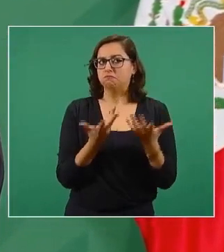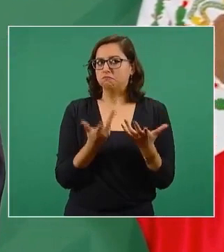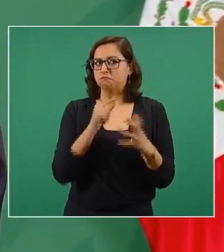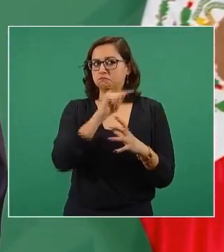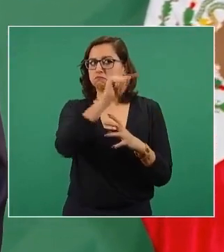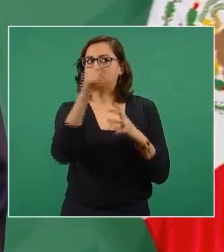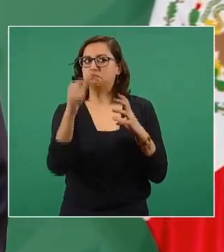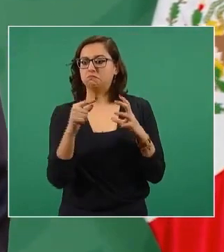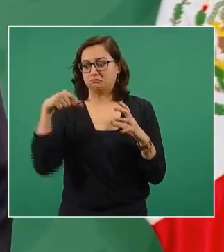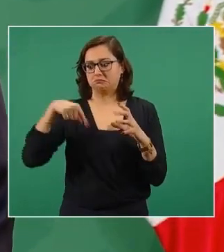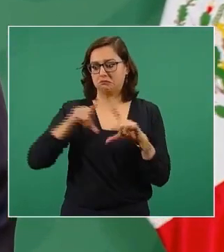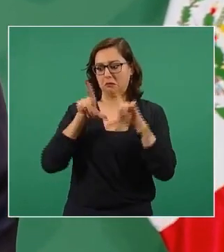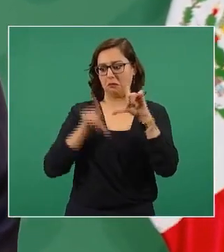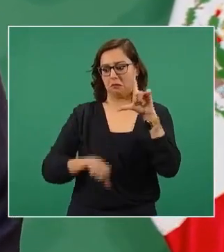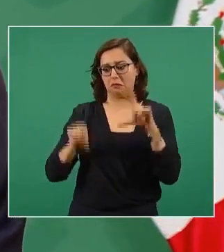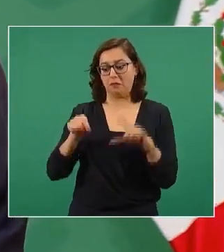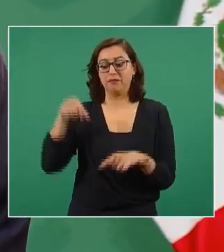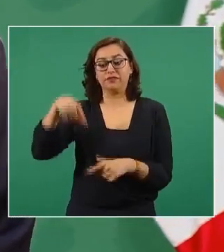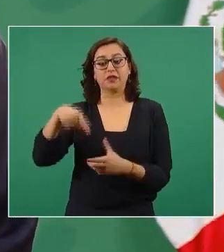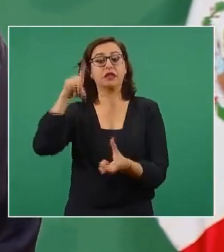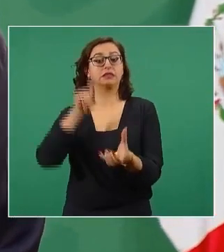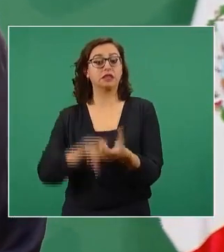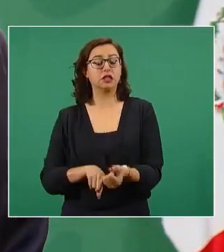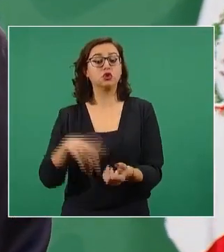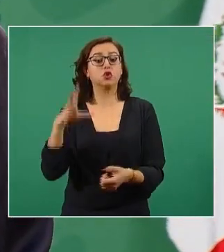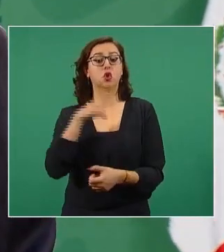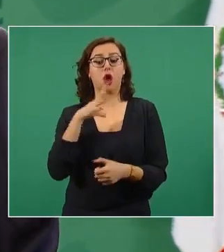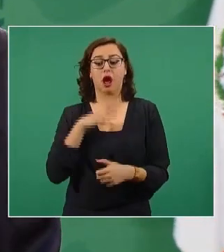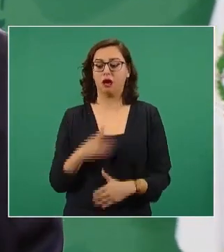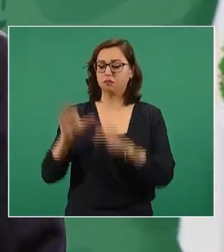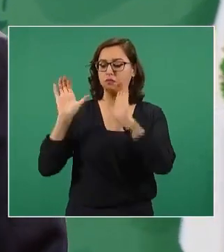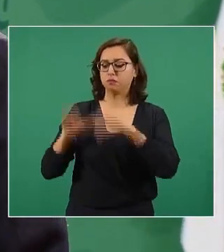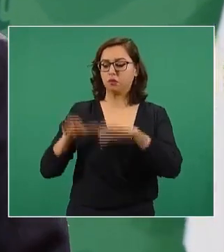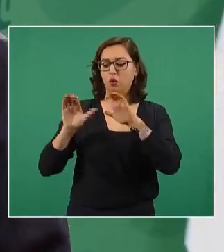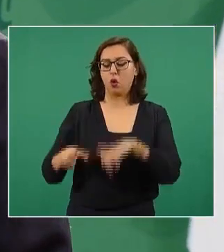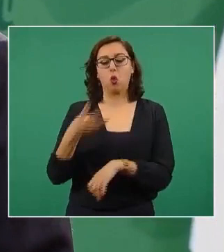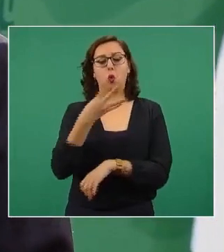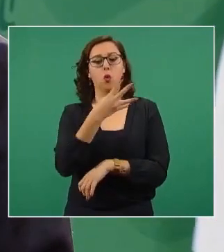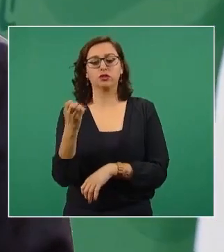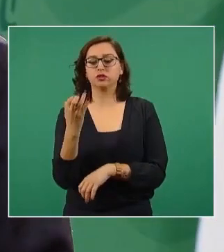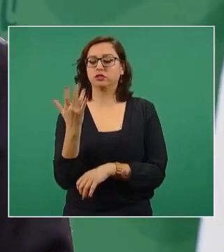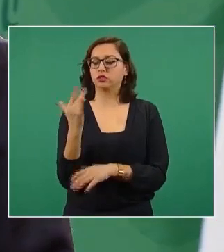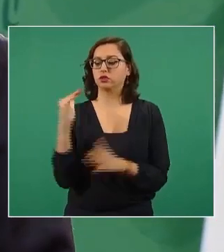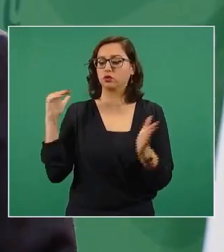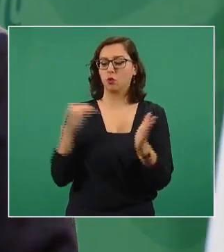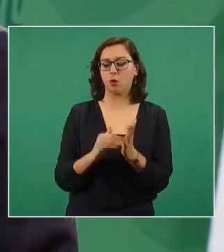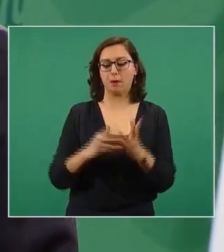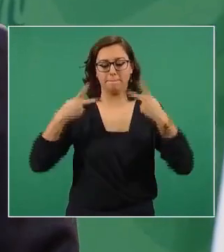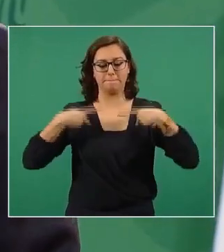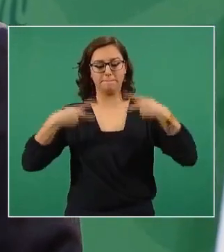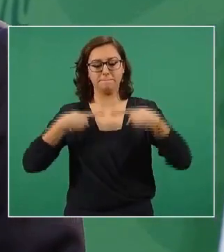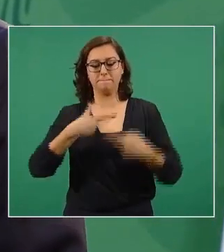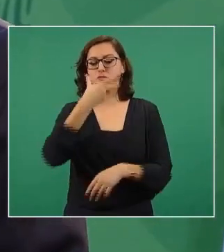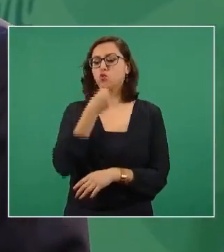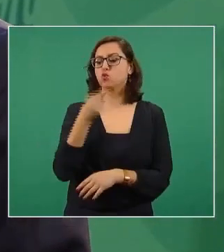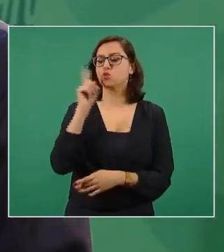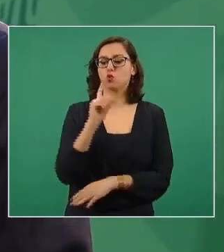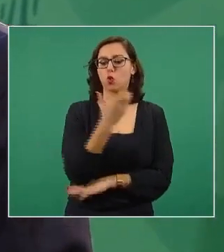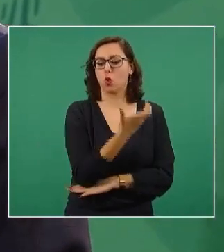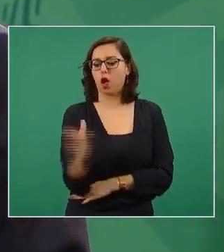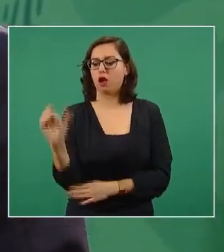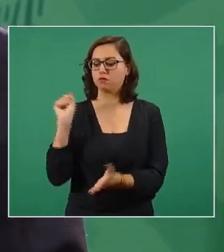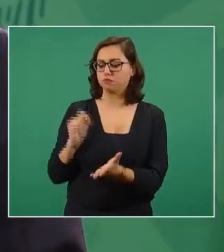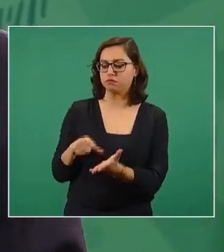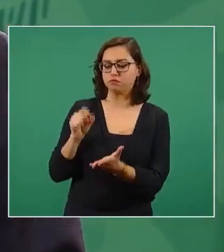450 mil campesinos y campesinas que